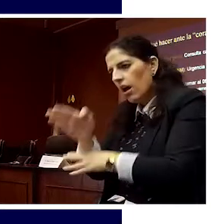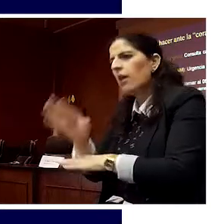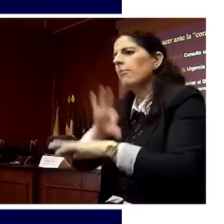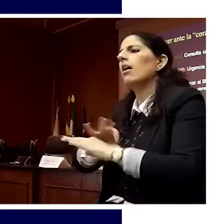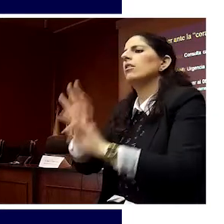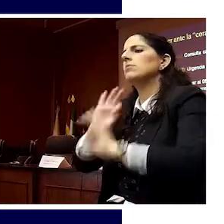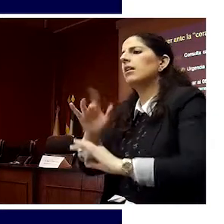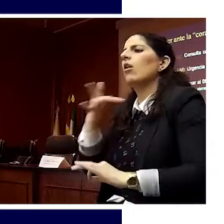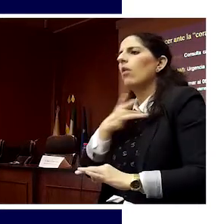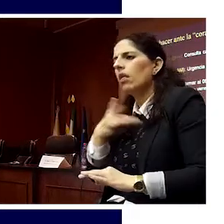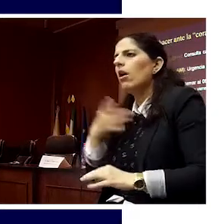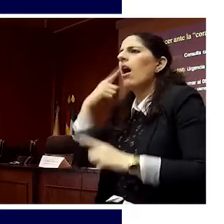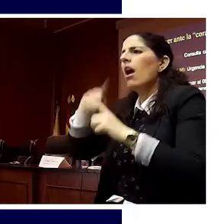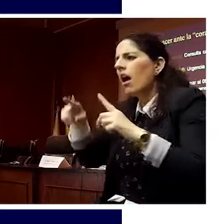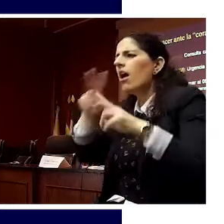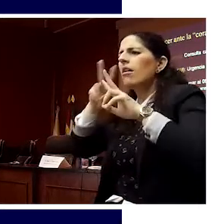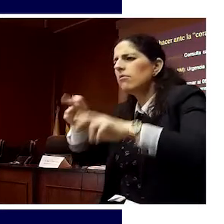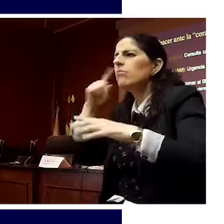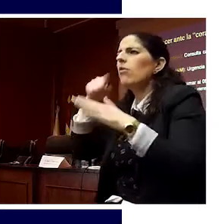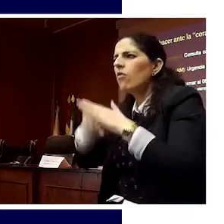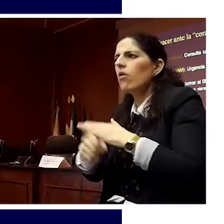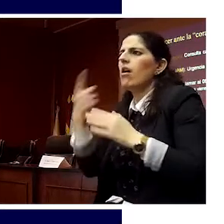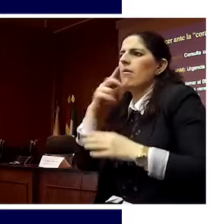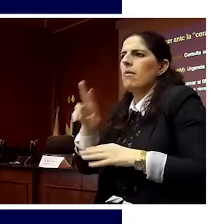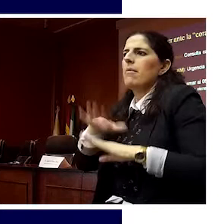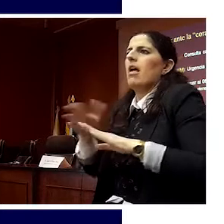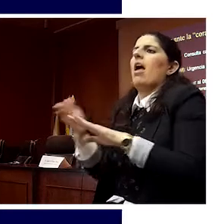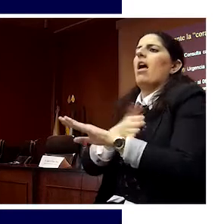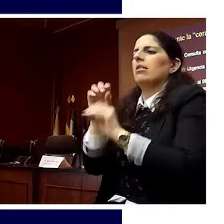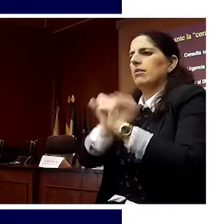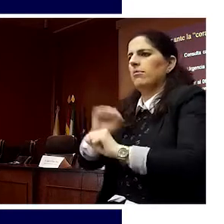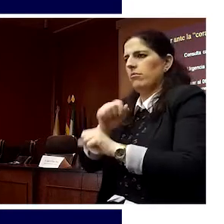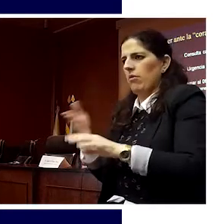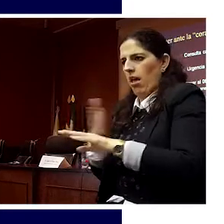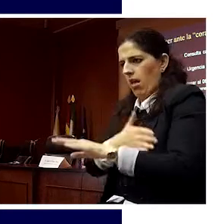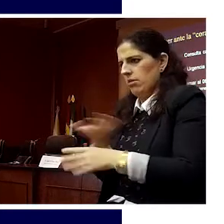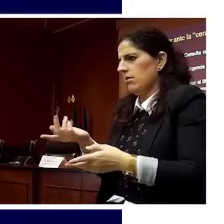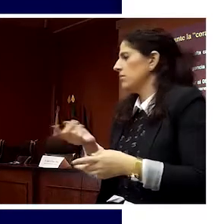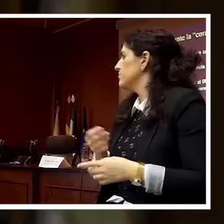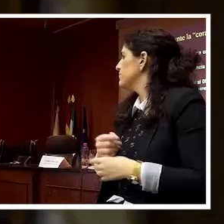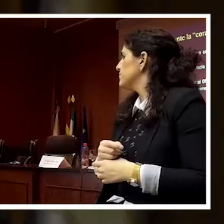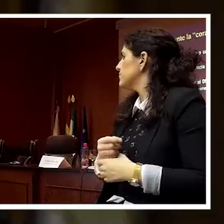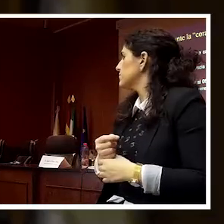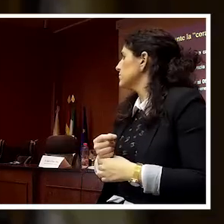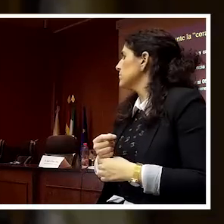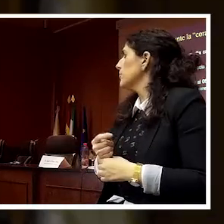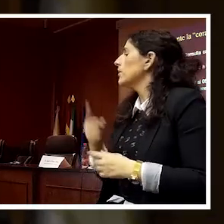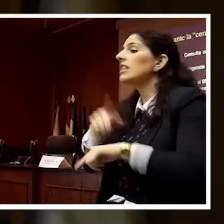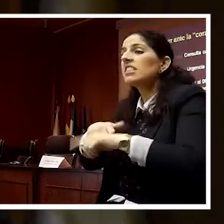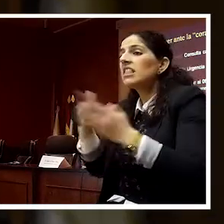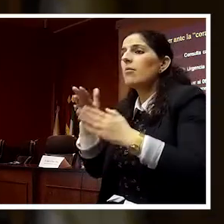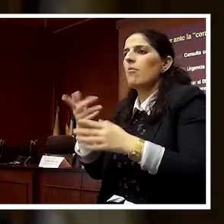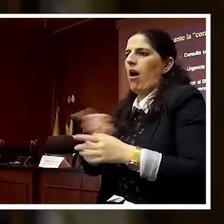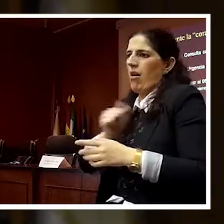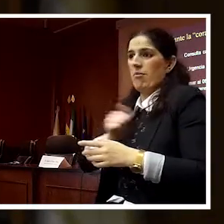haga pruebas o nos haga investigaciones que nos permitan saber si hay o no enfermedad coronaria. Es un tiempo